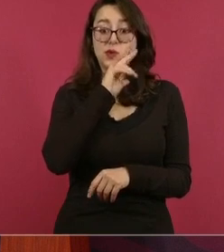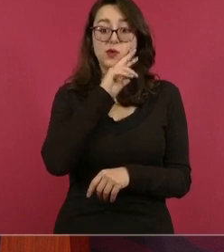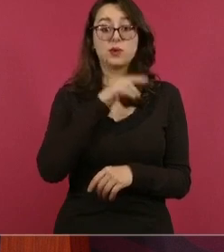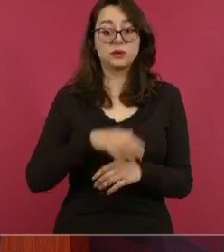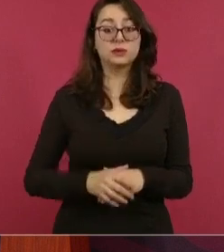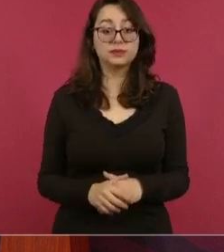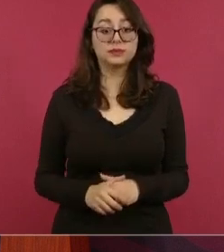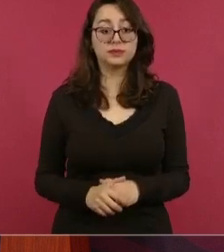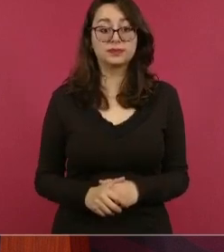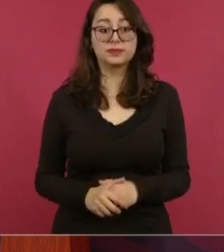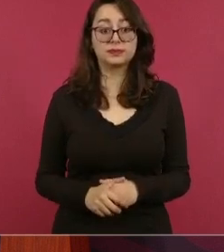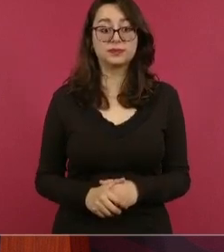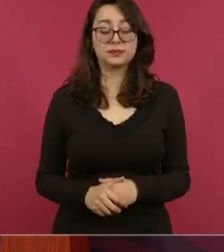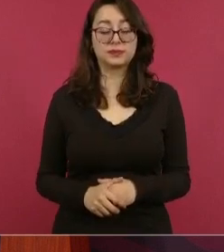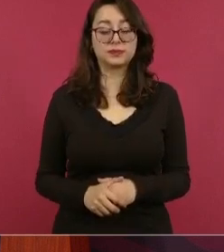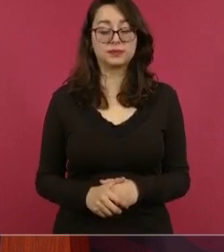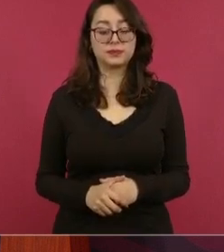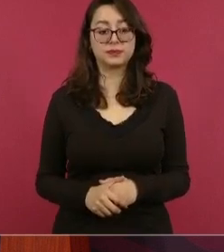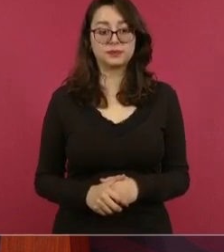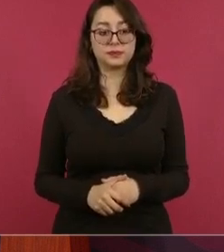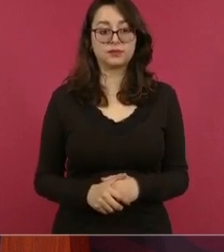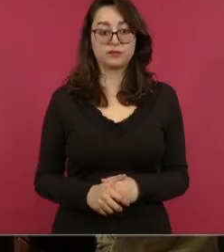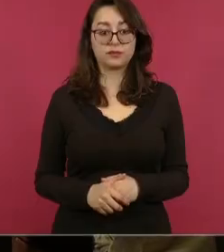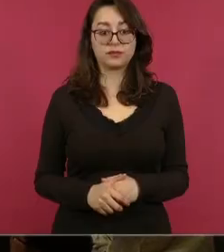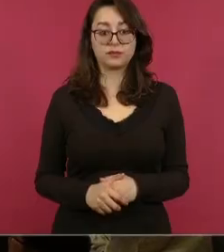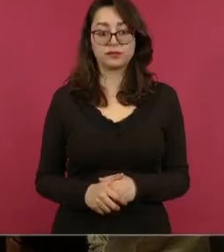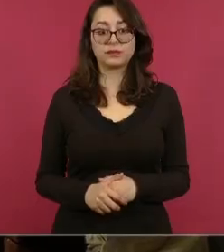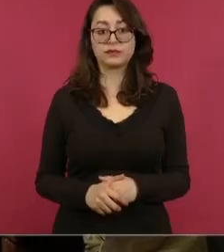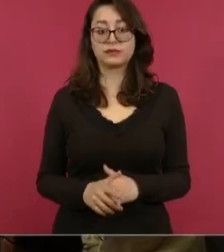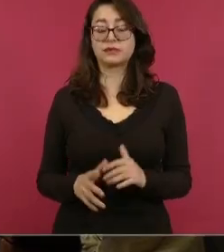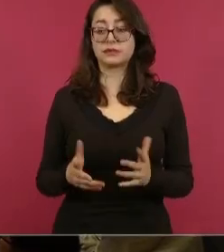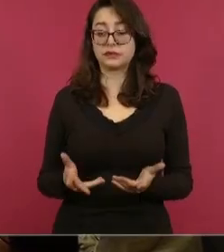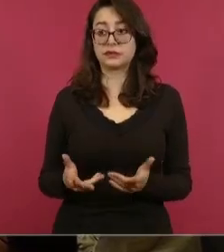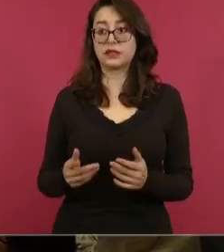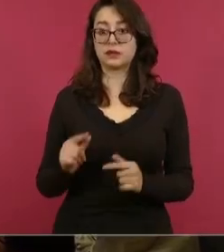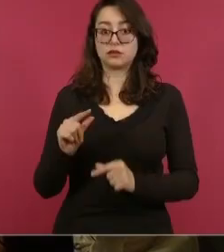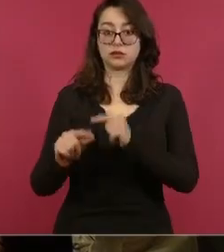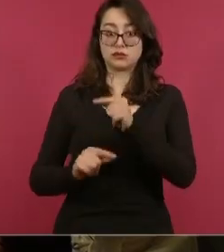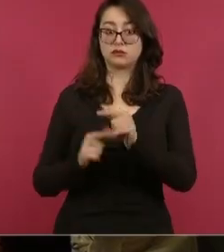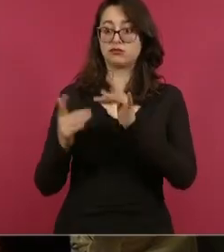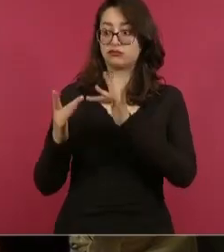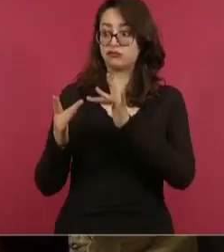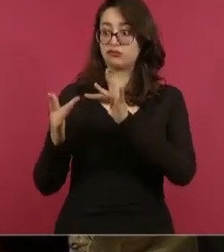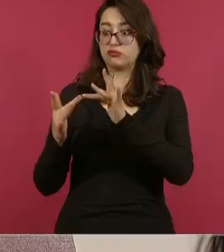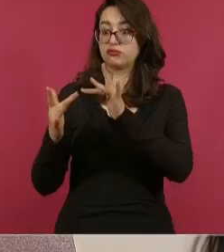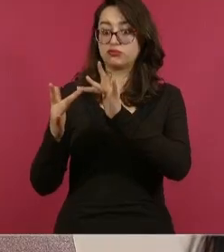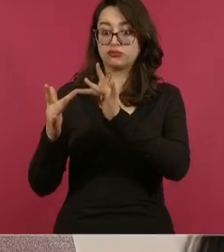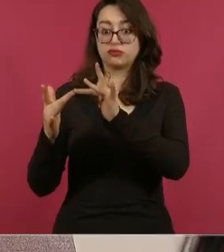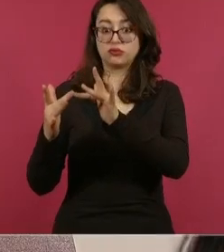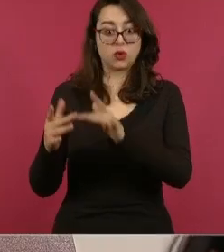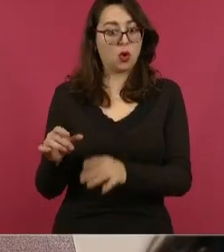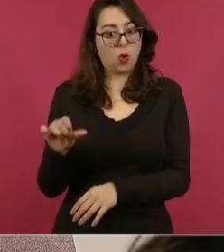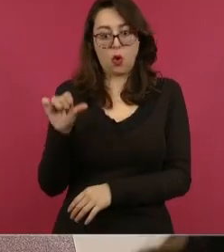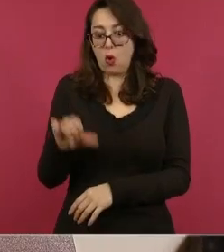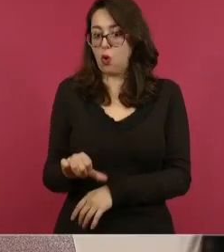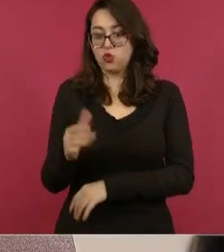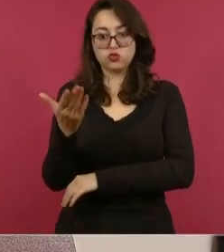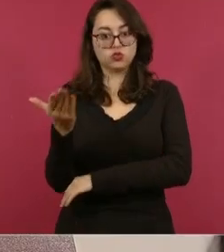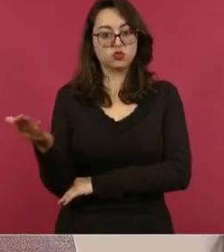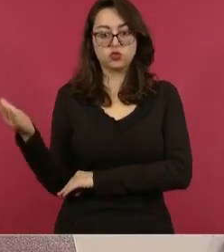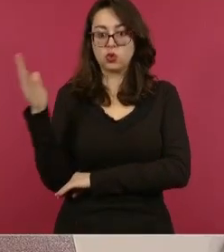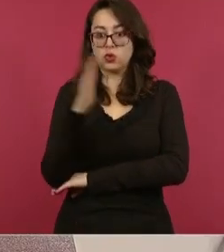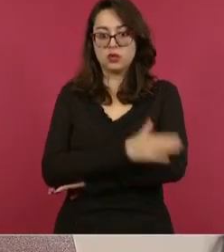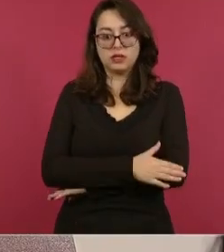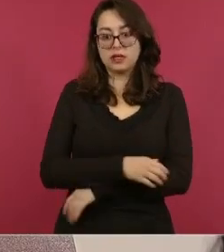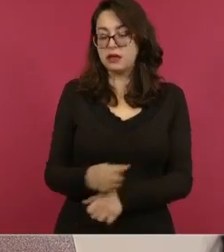Ya se está estableciendo comunicación y vamos a dedicarnos todo el día de hoy a